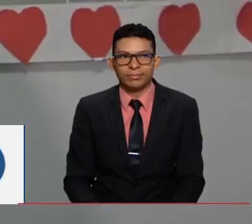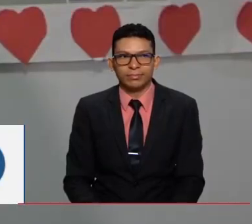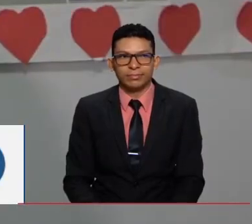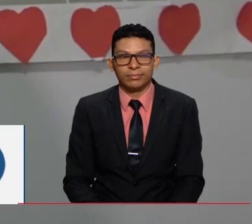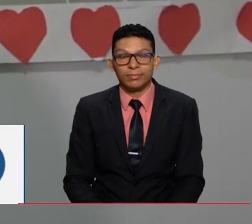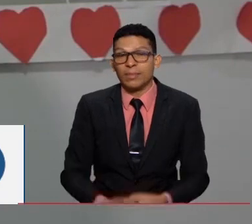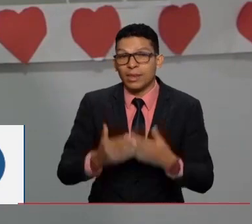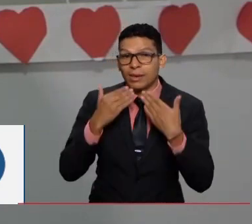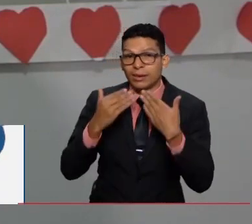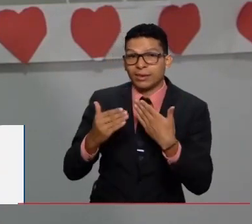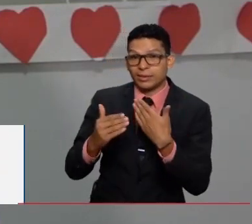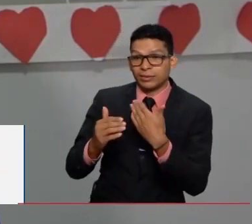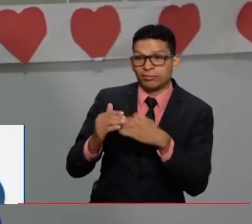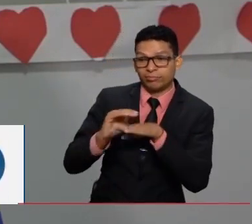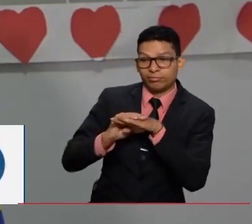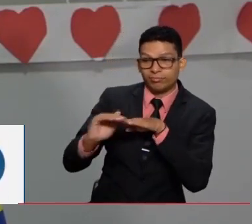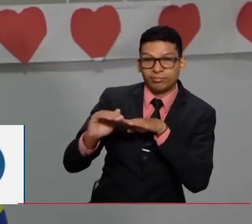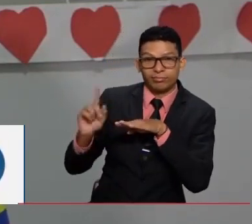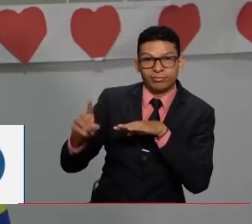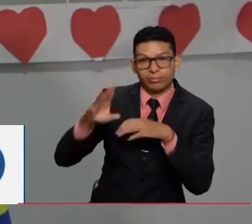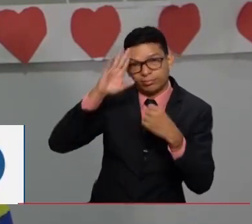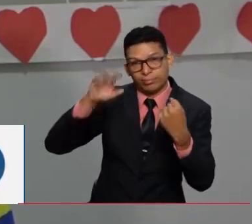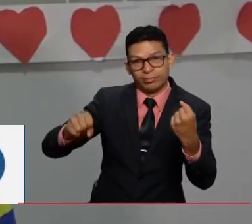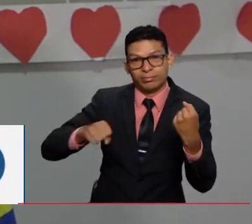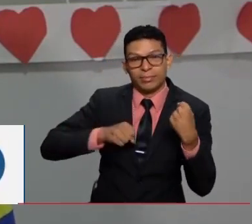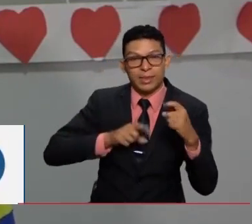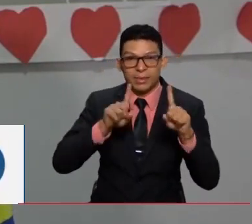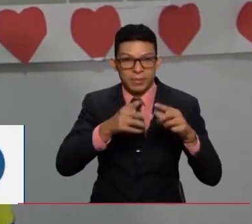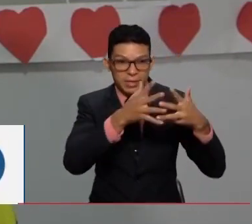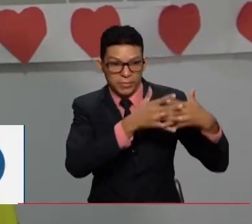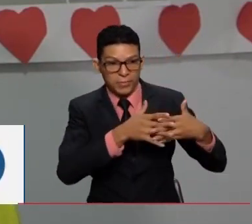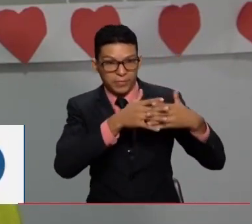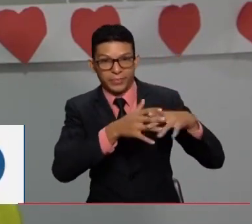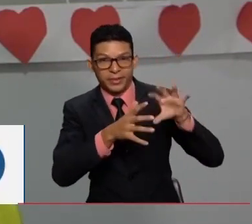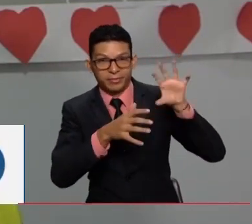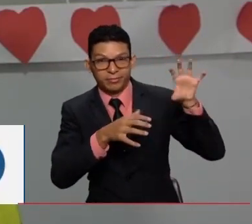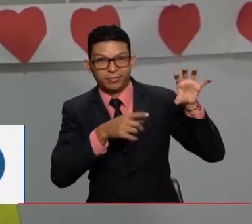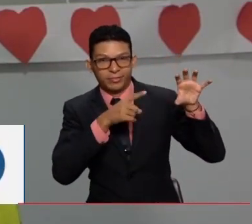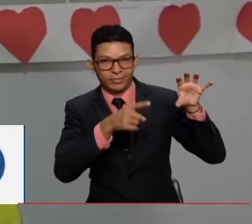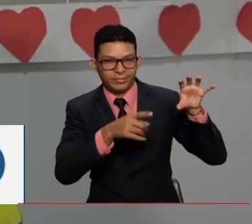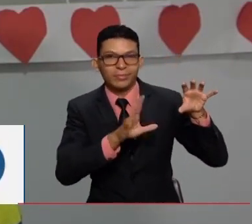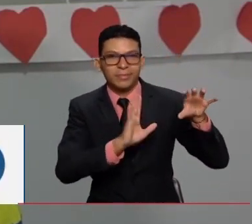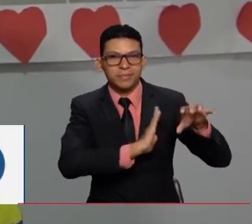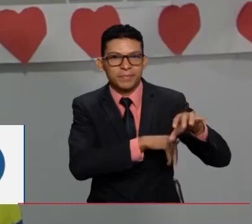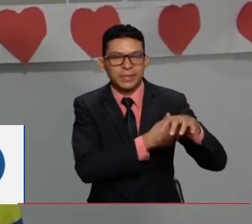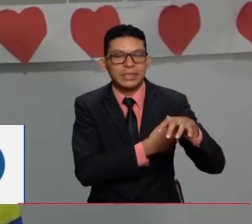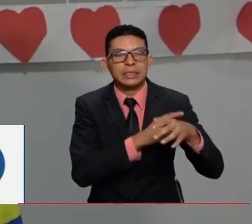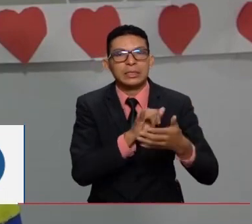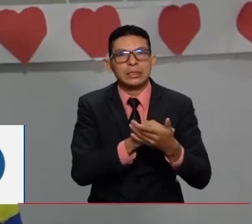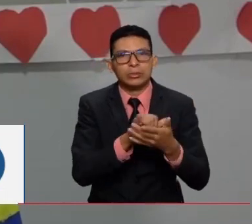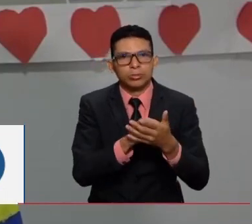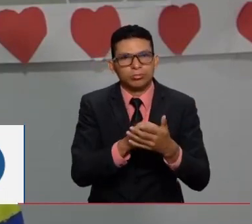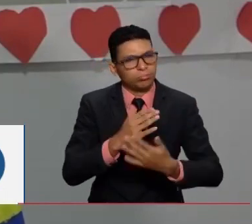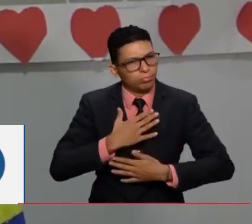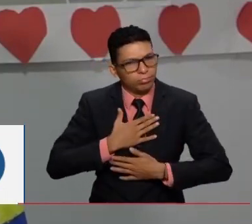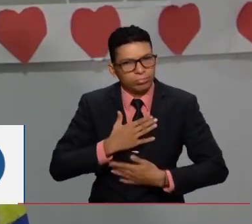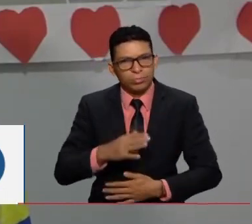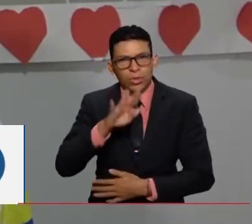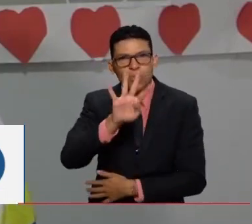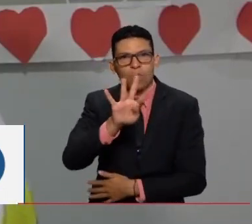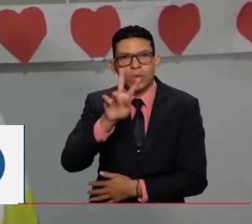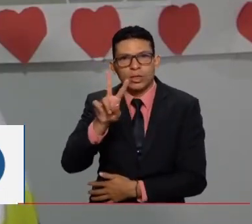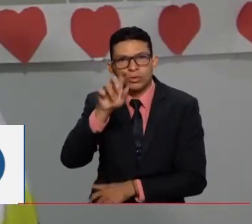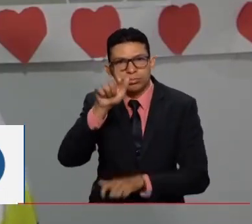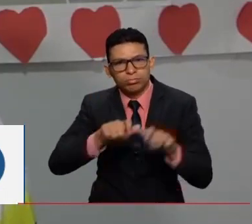Gracias a la invitación de nuestras Fuerzas Militares y Embajada Americana, estamos 42 voluntarios atendiendo totalmente gratis a la comunidad